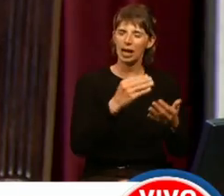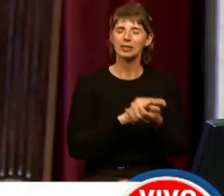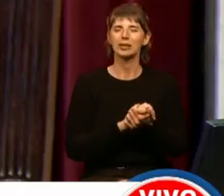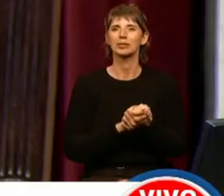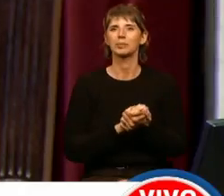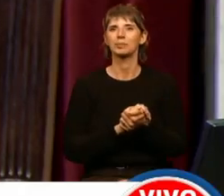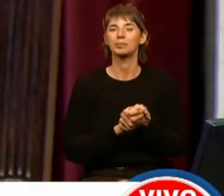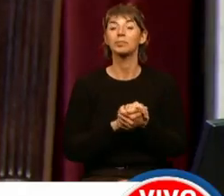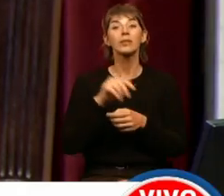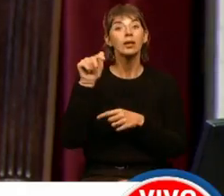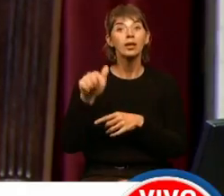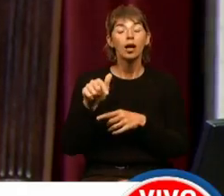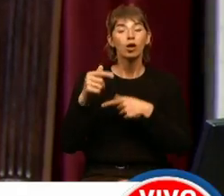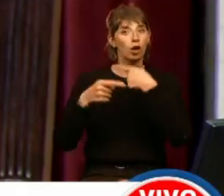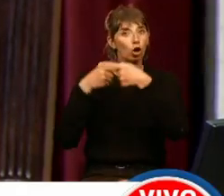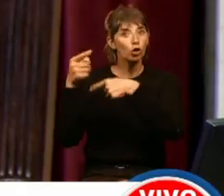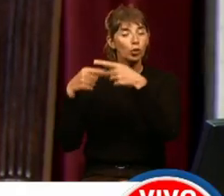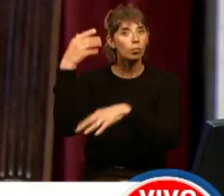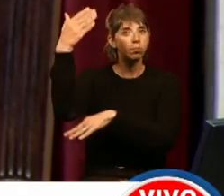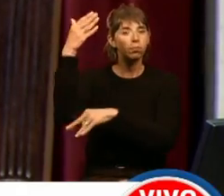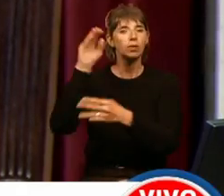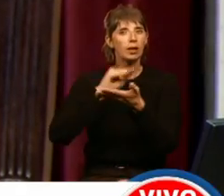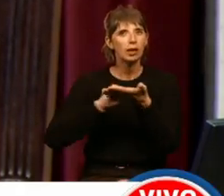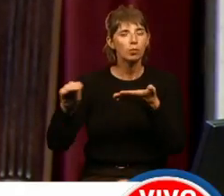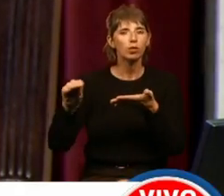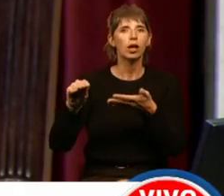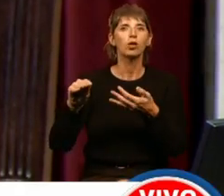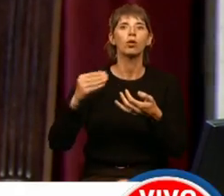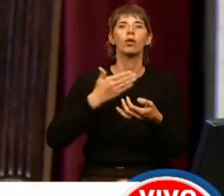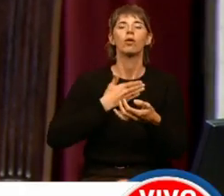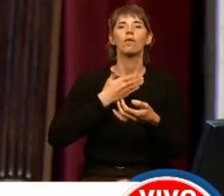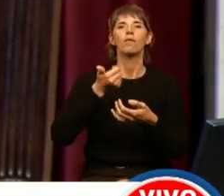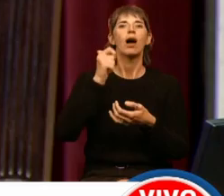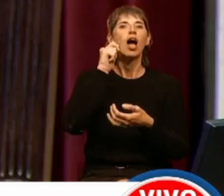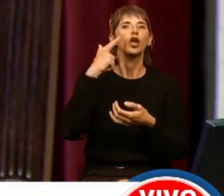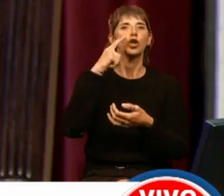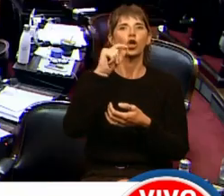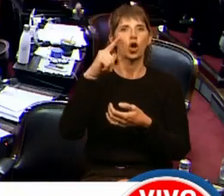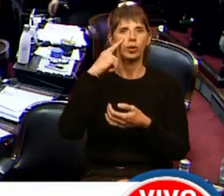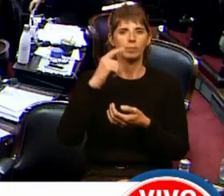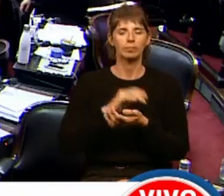gracias a usted continúe entonces en el uso de la palabra el diputado federico fazio nico